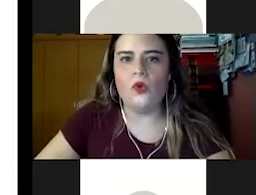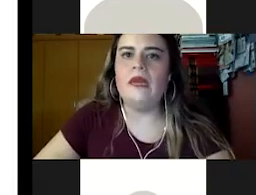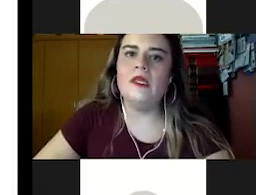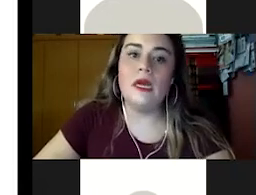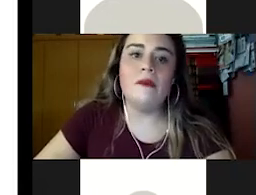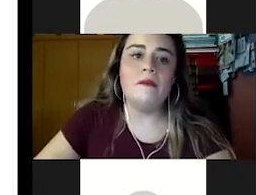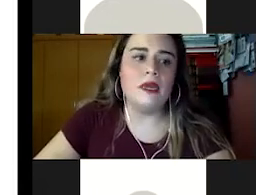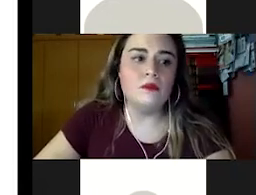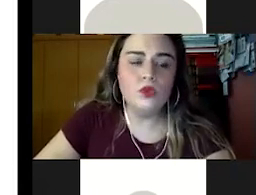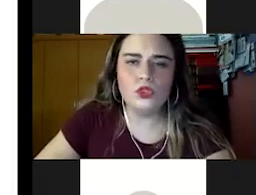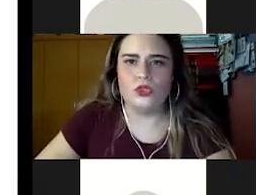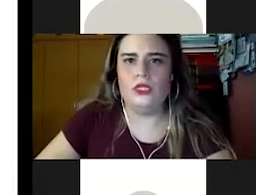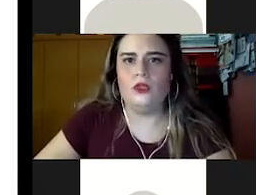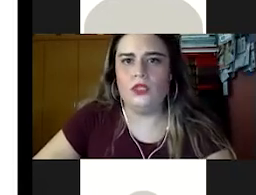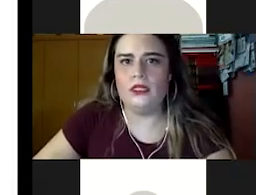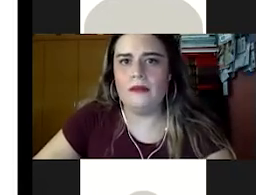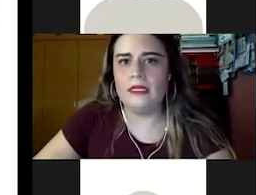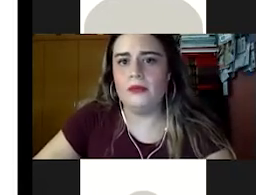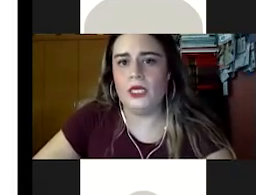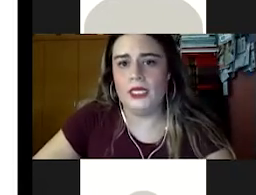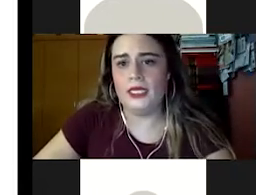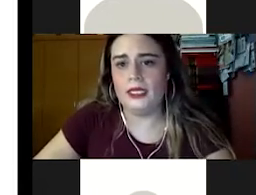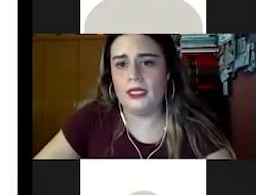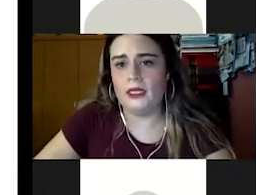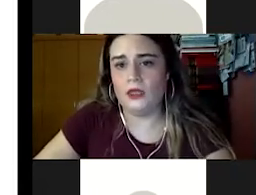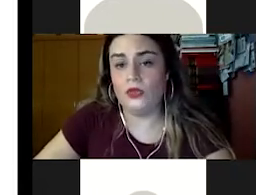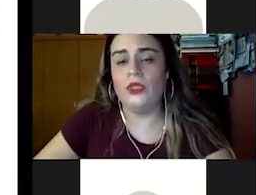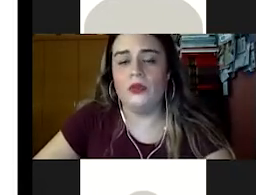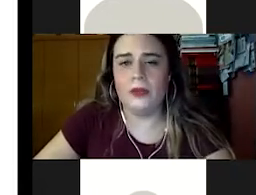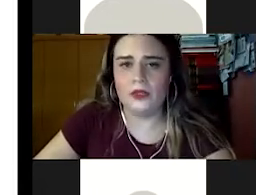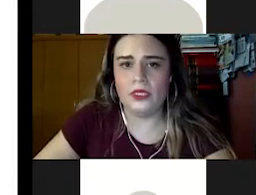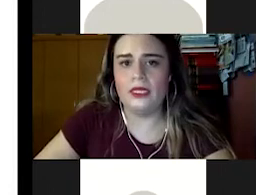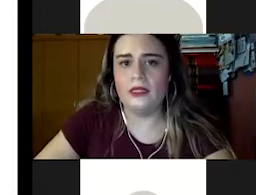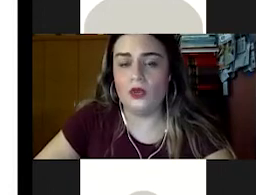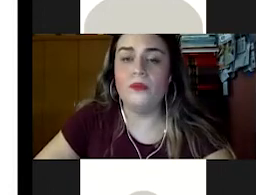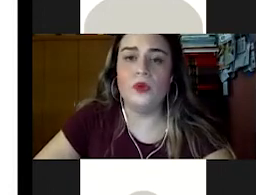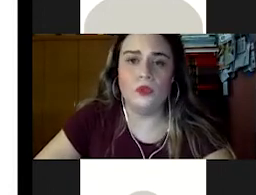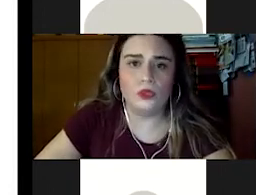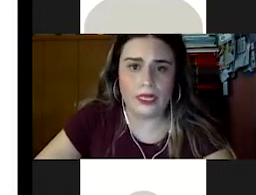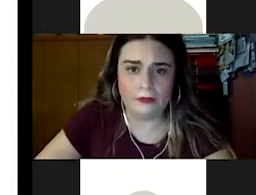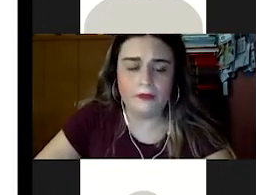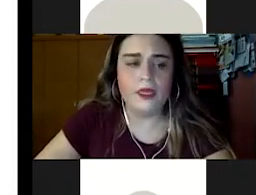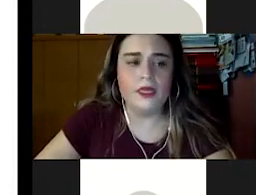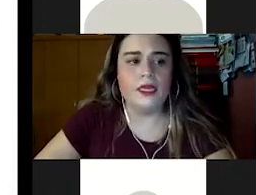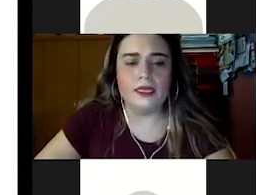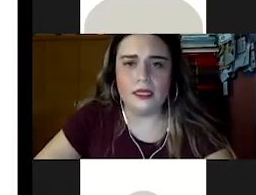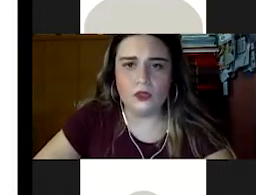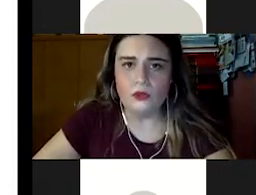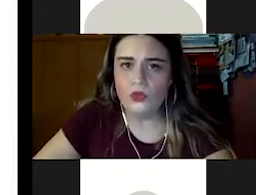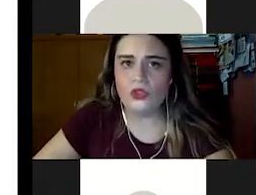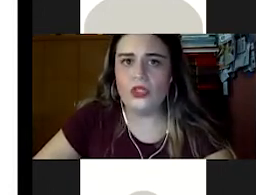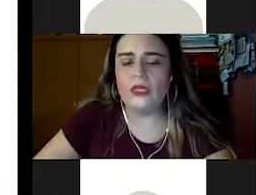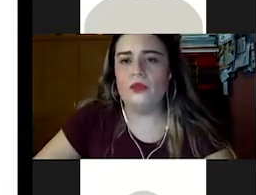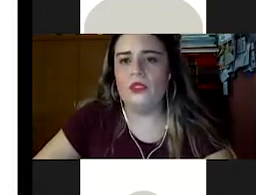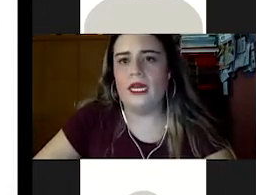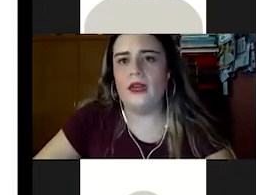lo cual vino a cambiar mucho en los esquemas de políticas de desarrollo y de cooperación al desarrollo por los ODM, que trató